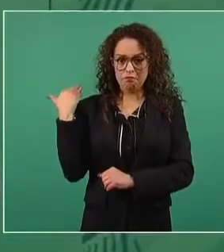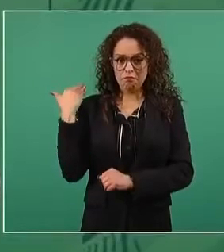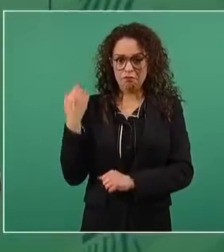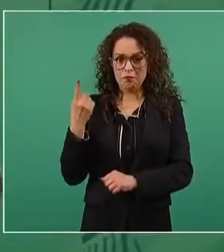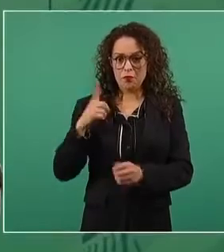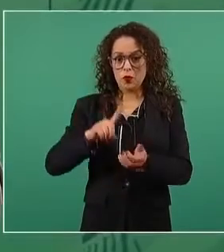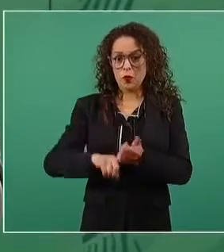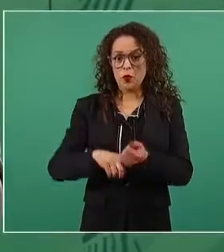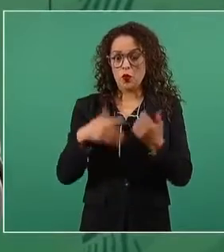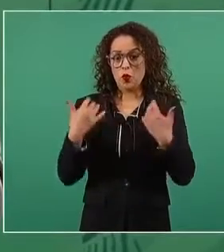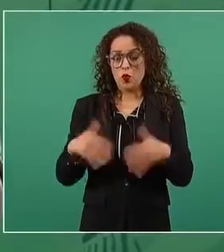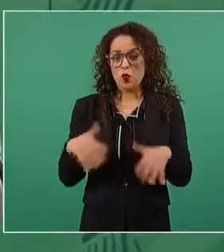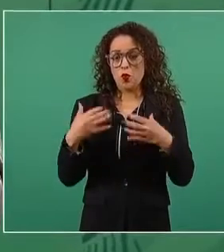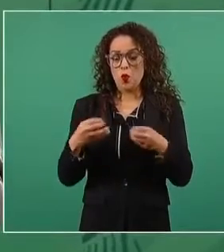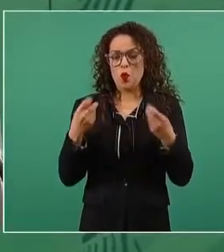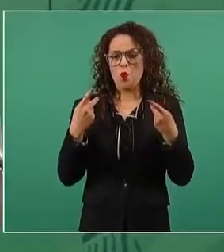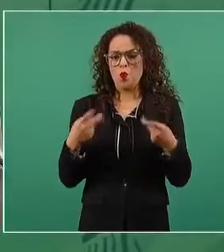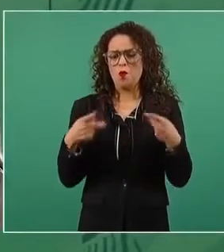rebeliones,